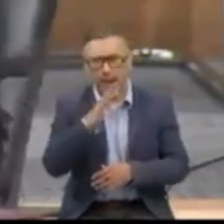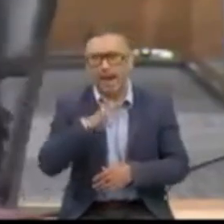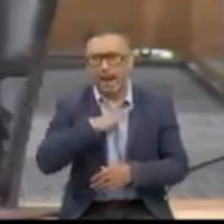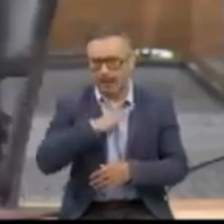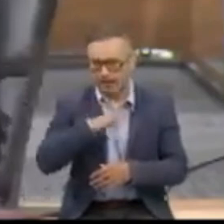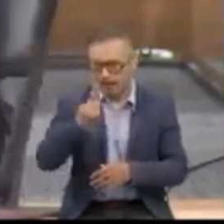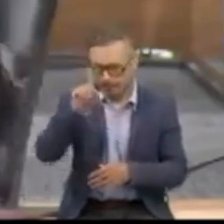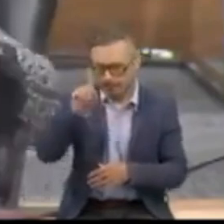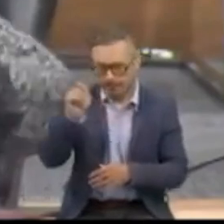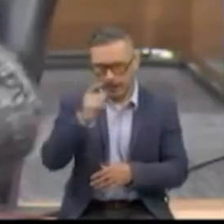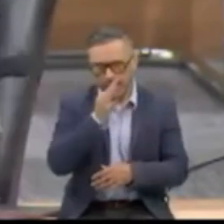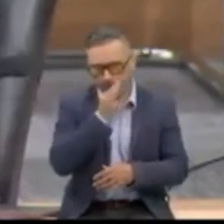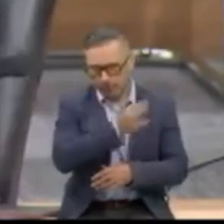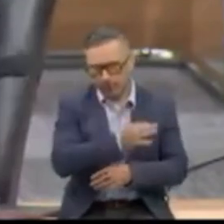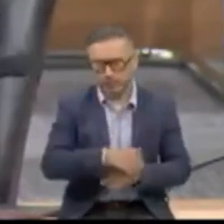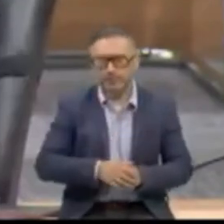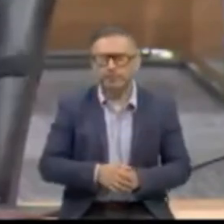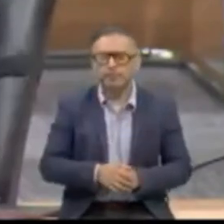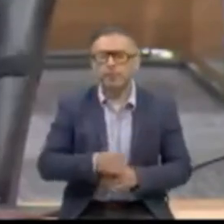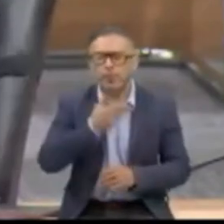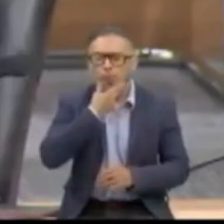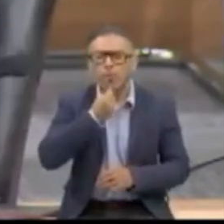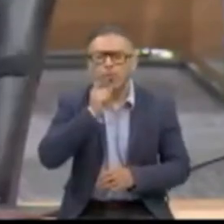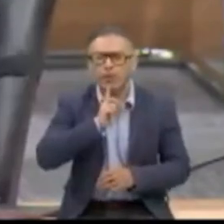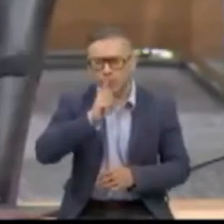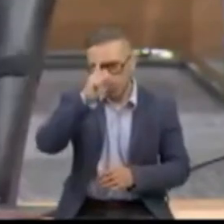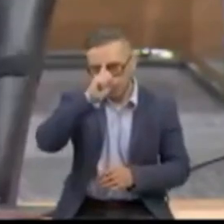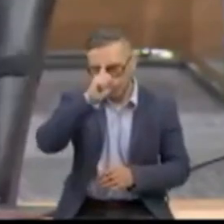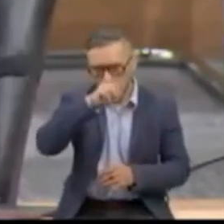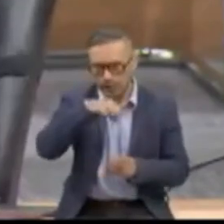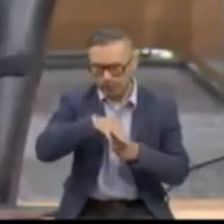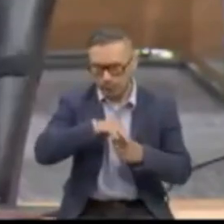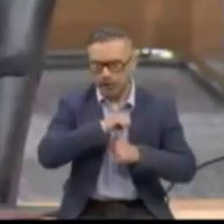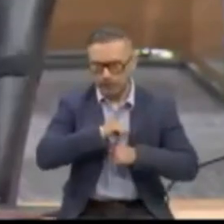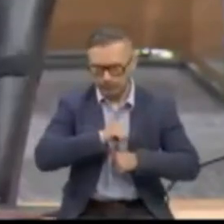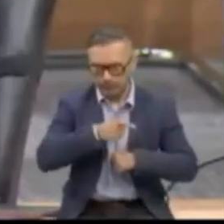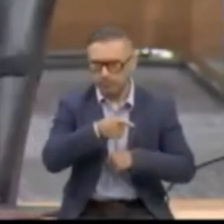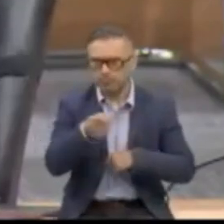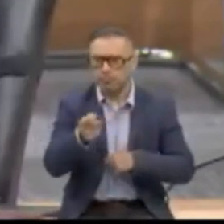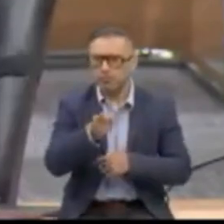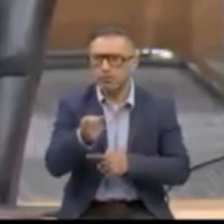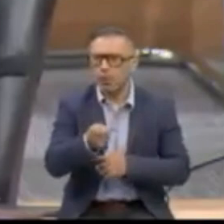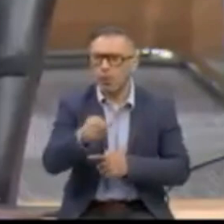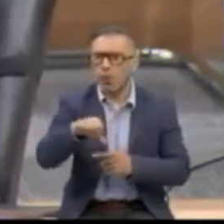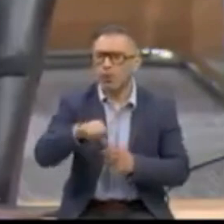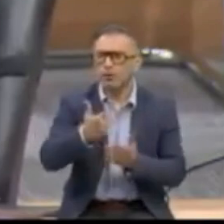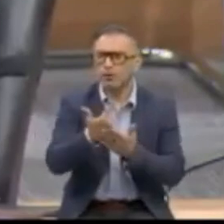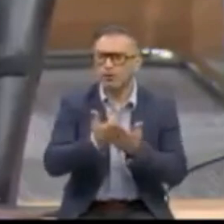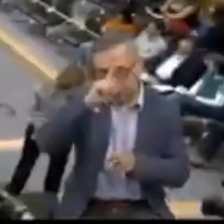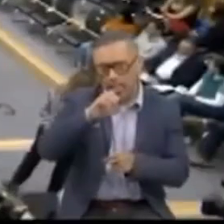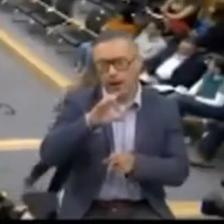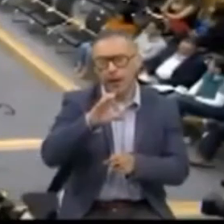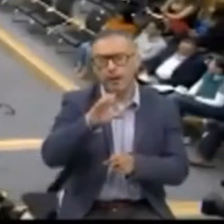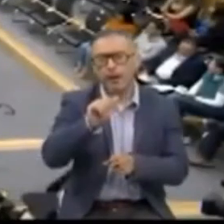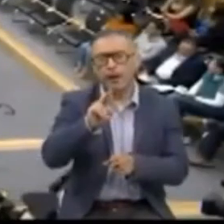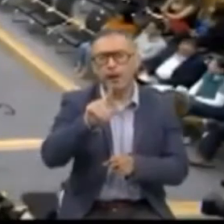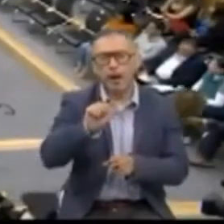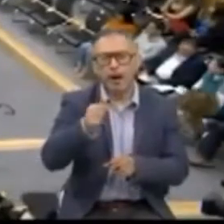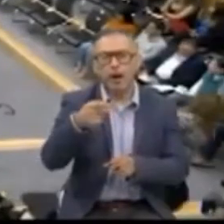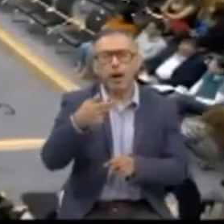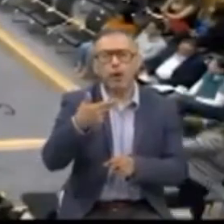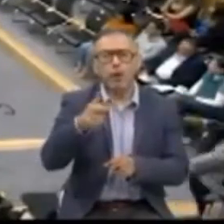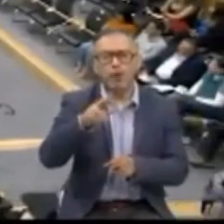conducción política del Consejo General, que es ahí donde se da el arbitraje político de las